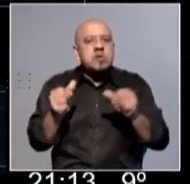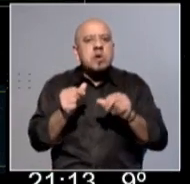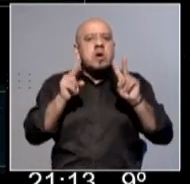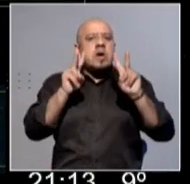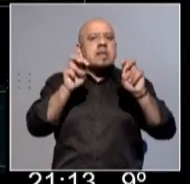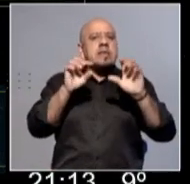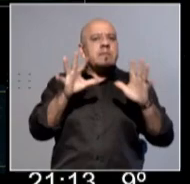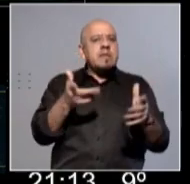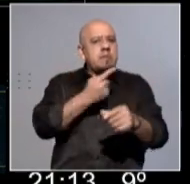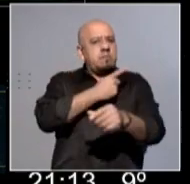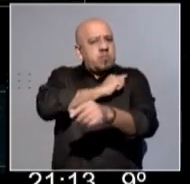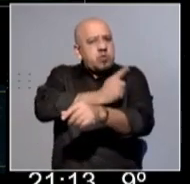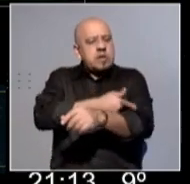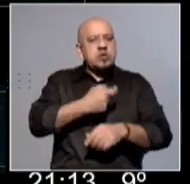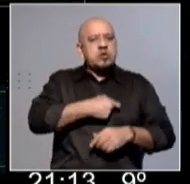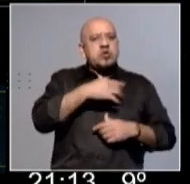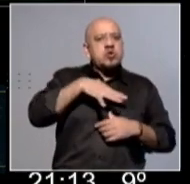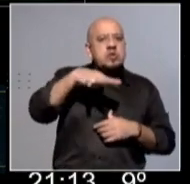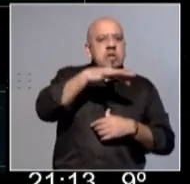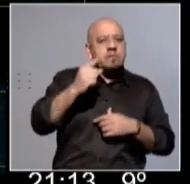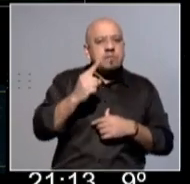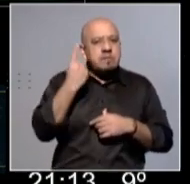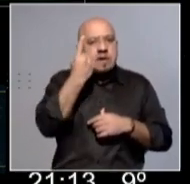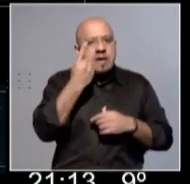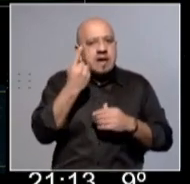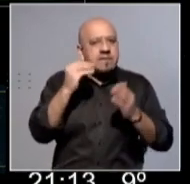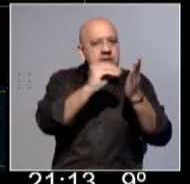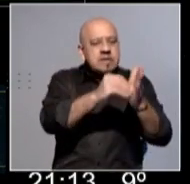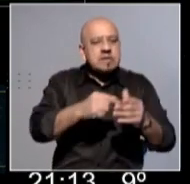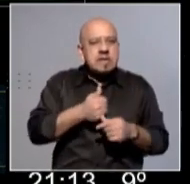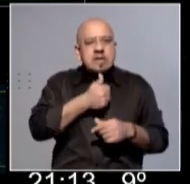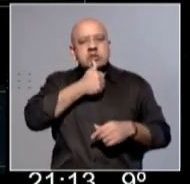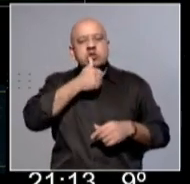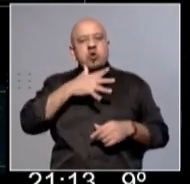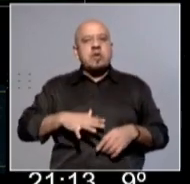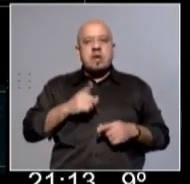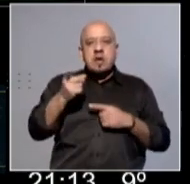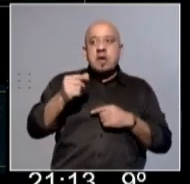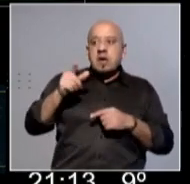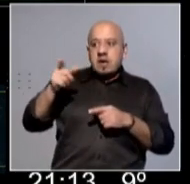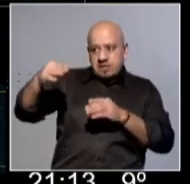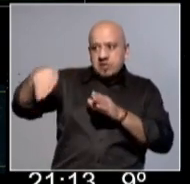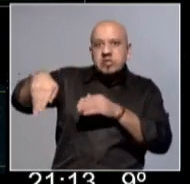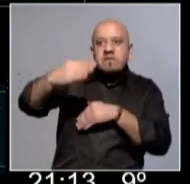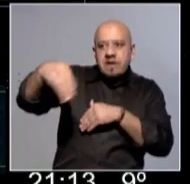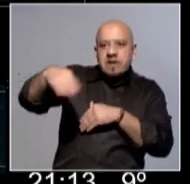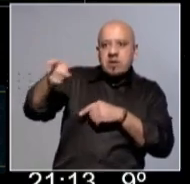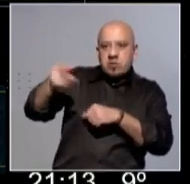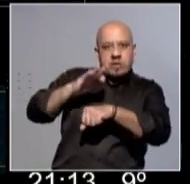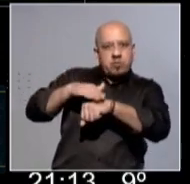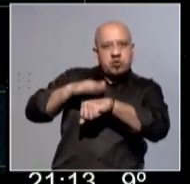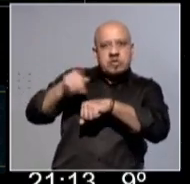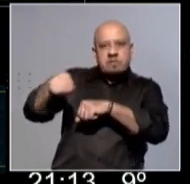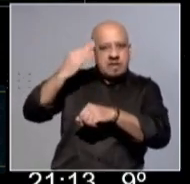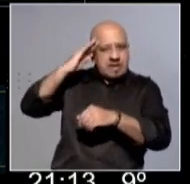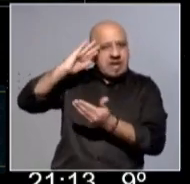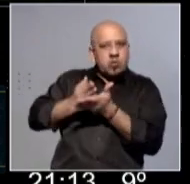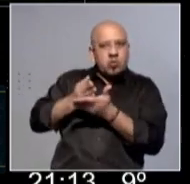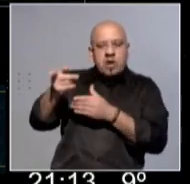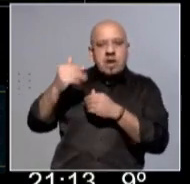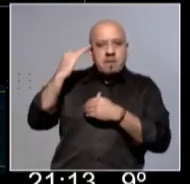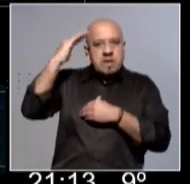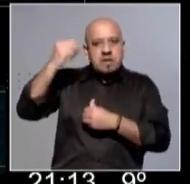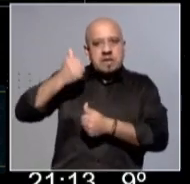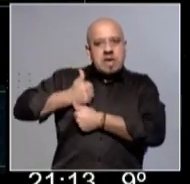social suficiente para, por primera vez en la historia, juzgar y encarcelar a los principales responsables del genocidio? ¿Cómo se logró culminar